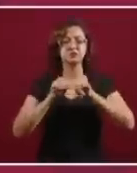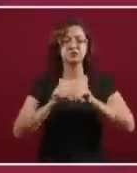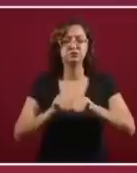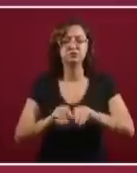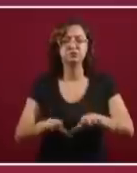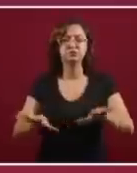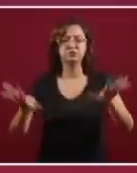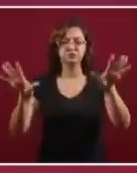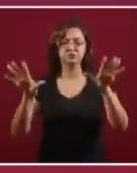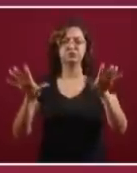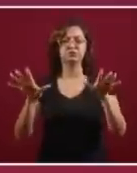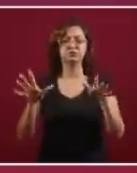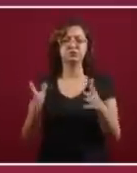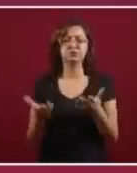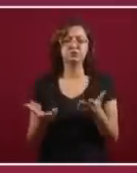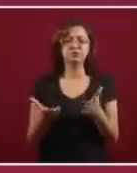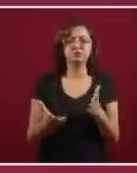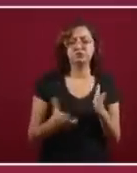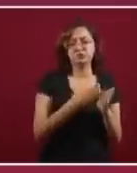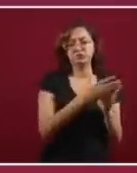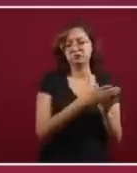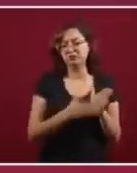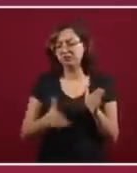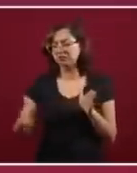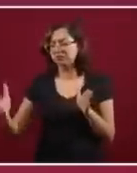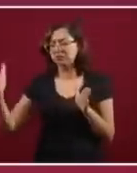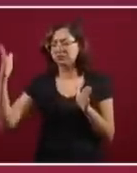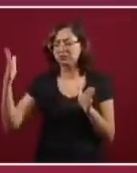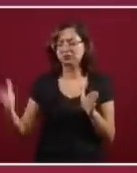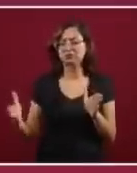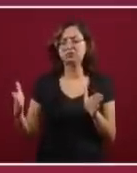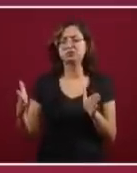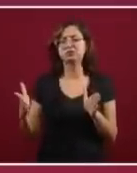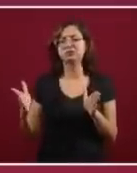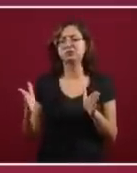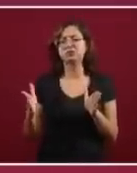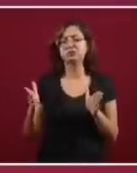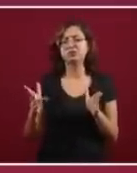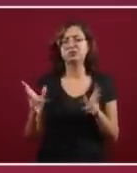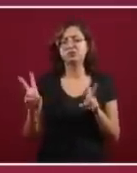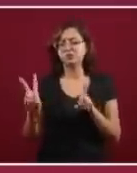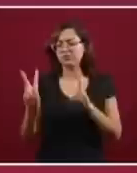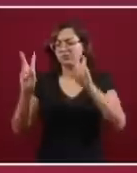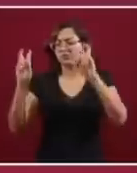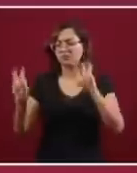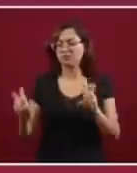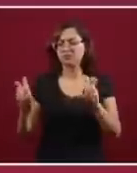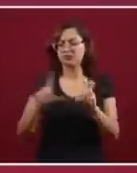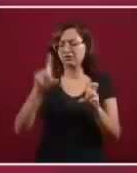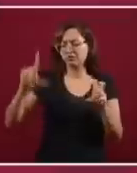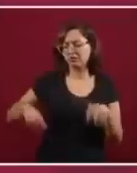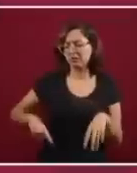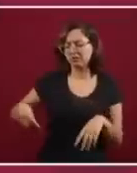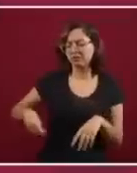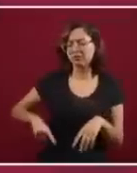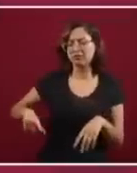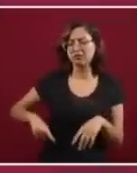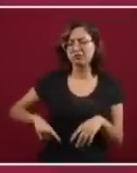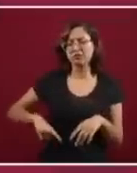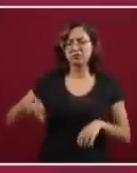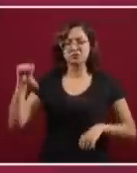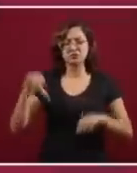durante algún tiempo mensajes sobre lo que estamos haciendo en el gobierno